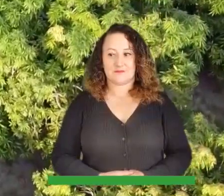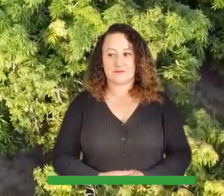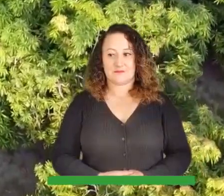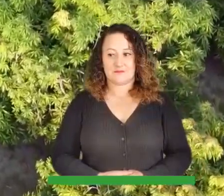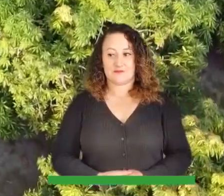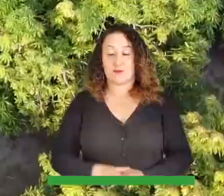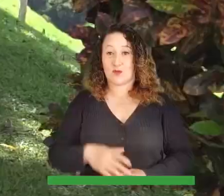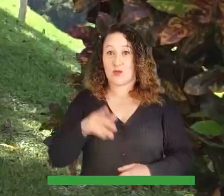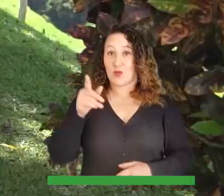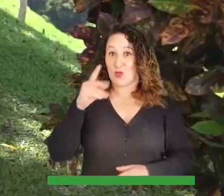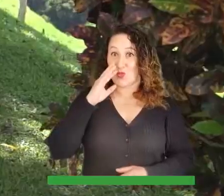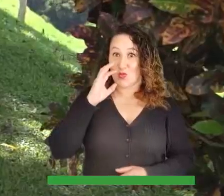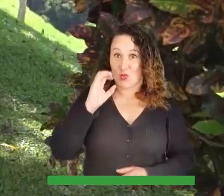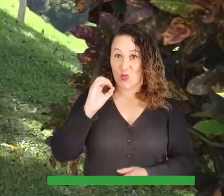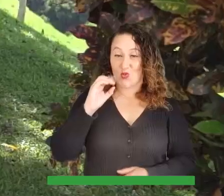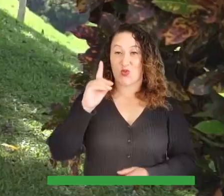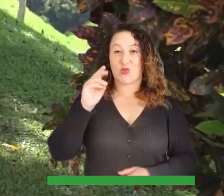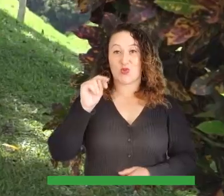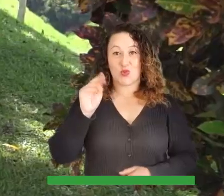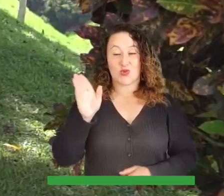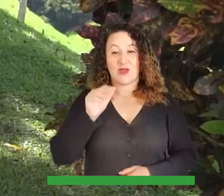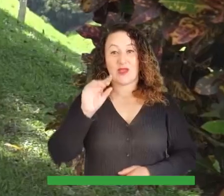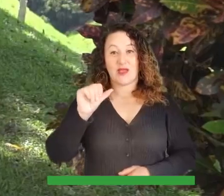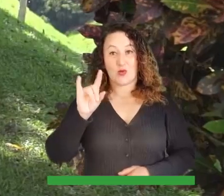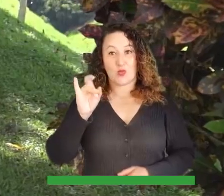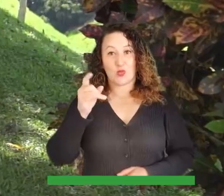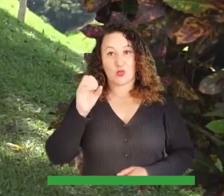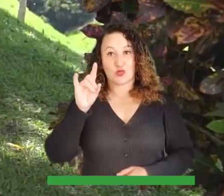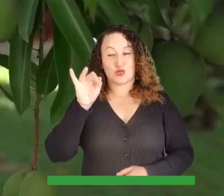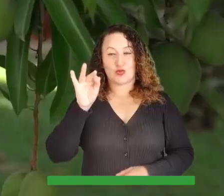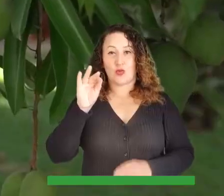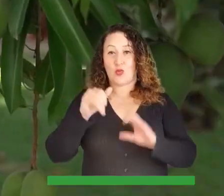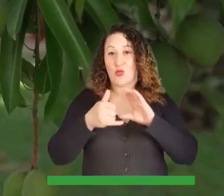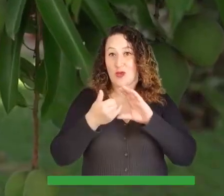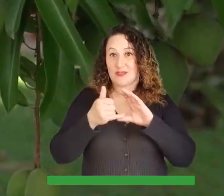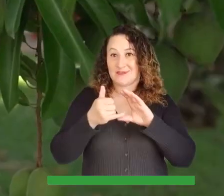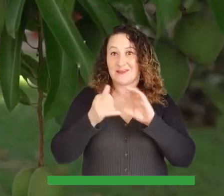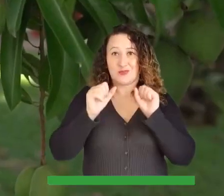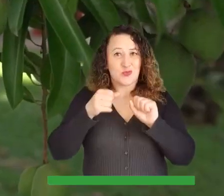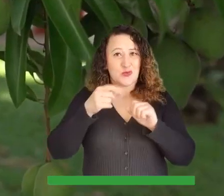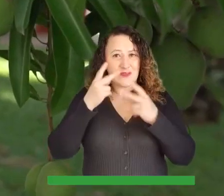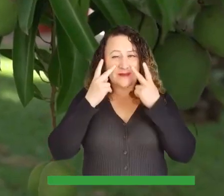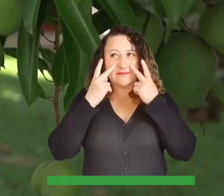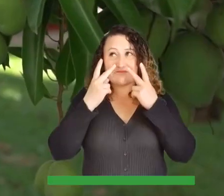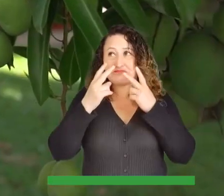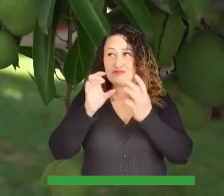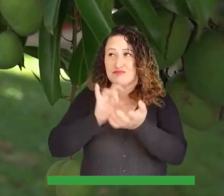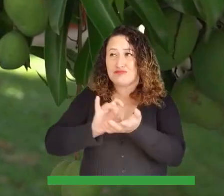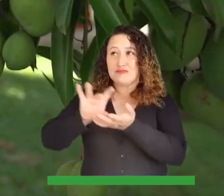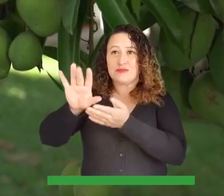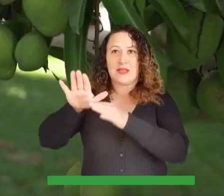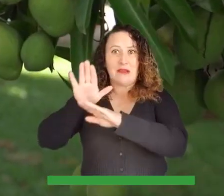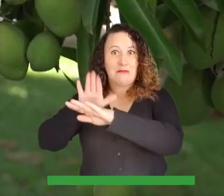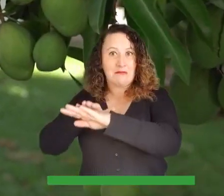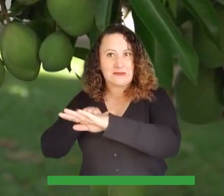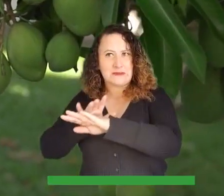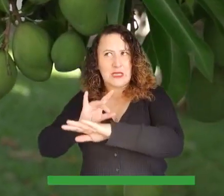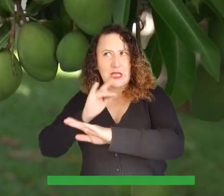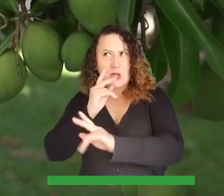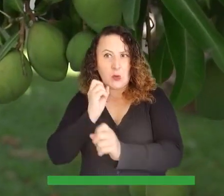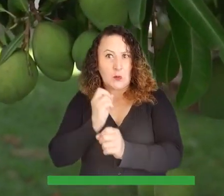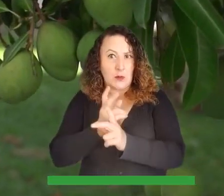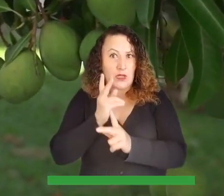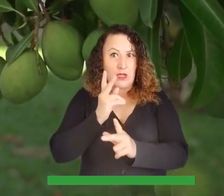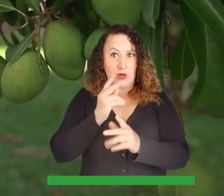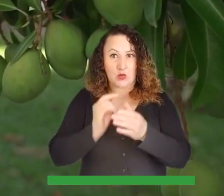Así como don Augusto, quien a través de WhatsApp podrá reportar lo que por observación directa considere